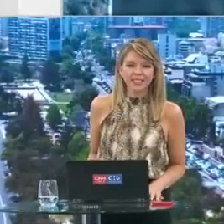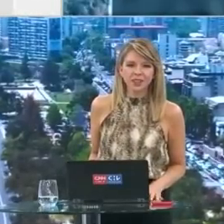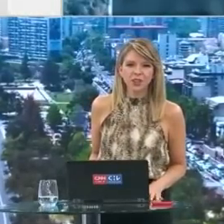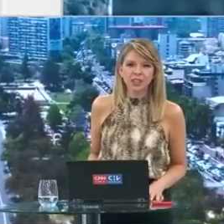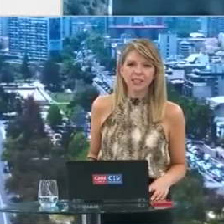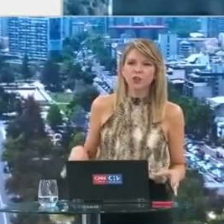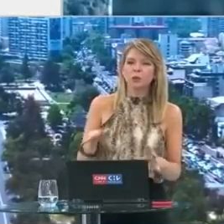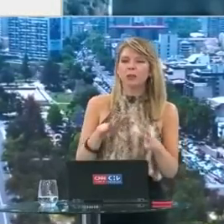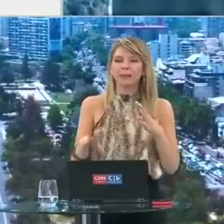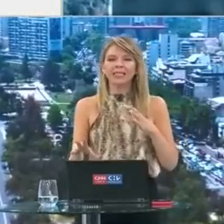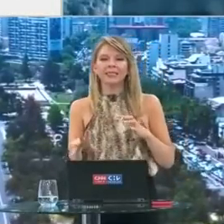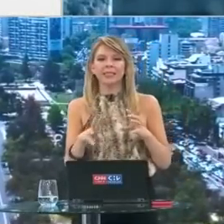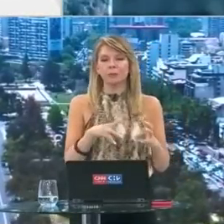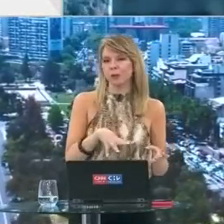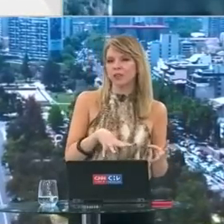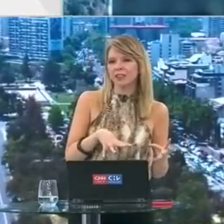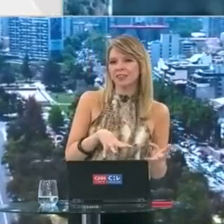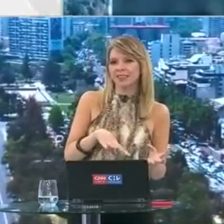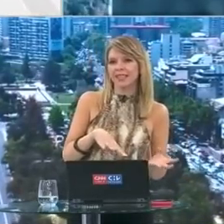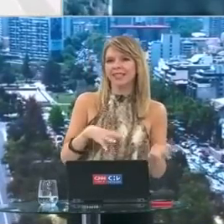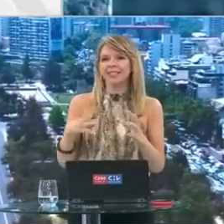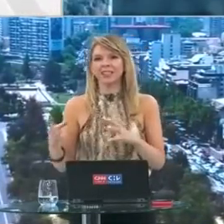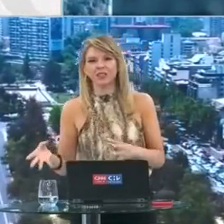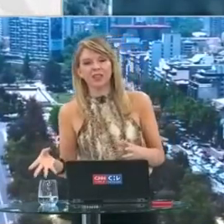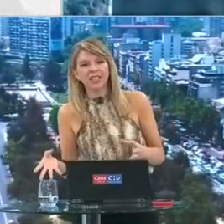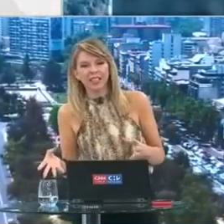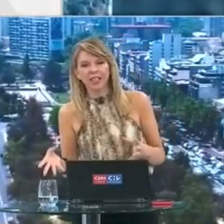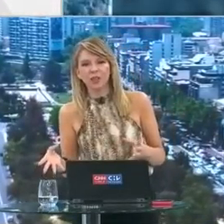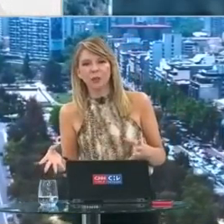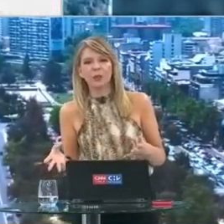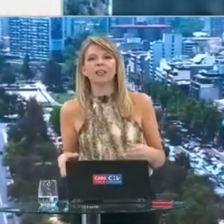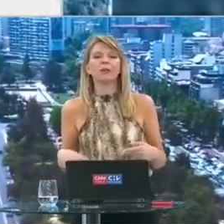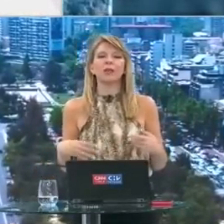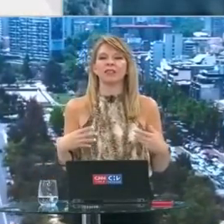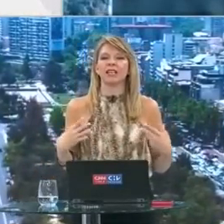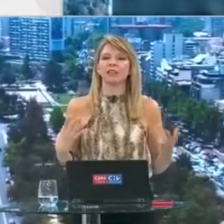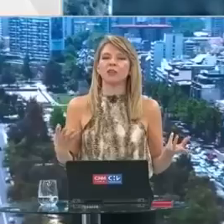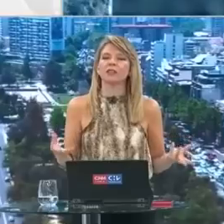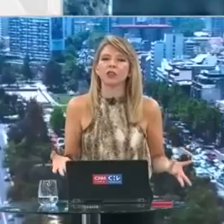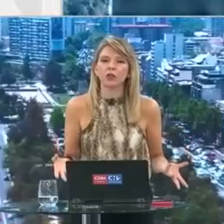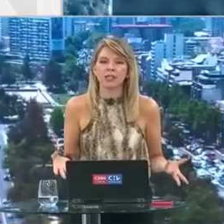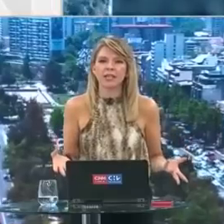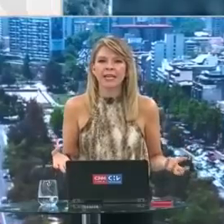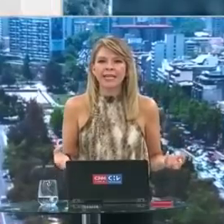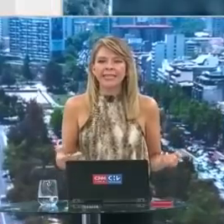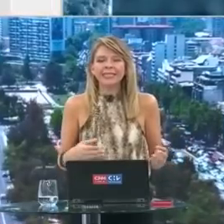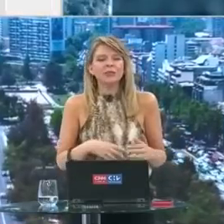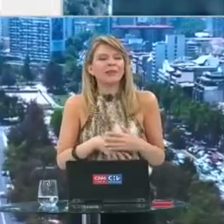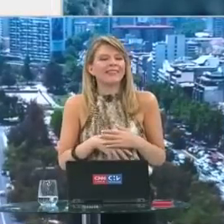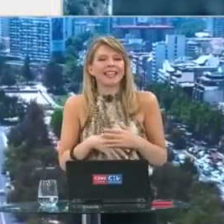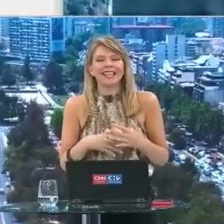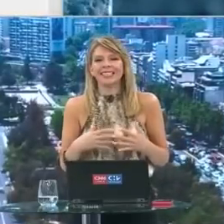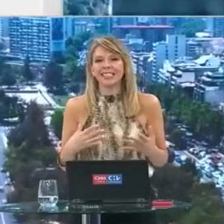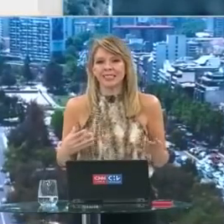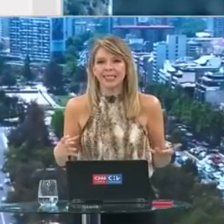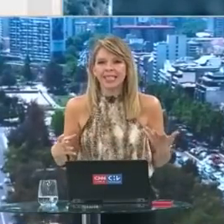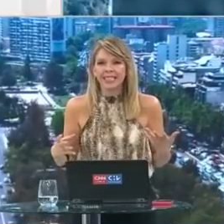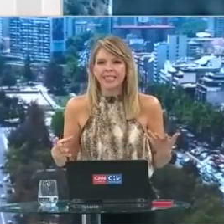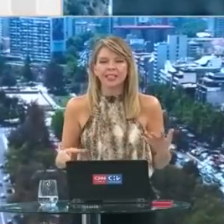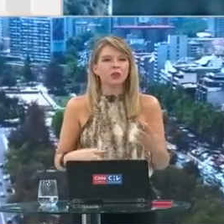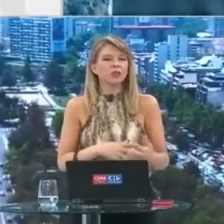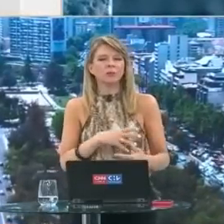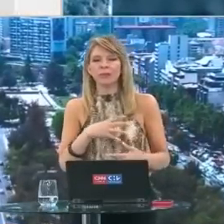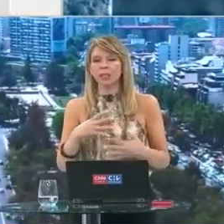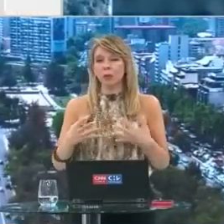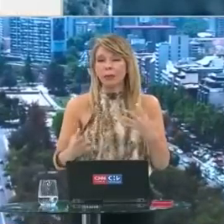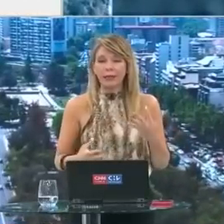de regreso y esto es como una mezcla entre deportes e internacional, Carlos, porque vamos a hablar de Novak Djokovic. Y esta es una verdadera teleserie,